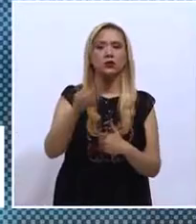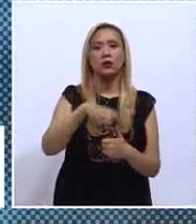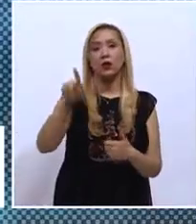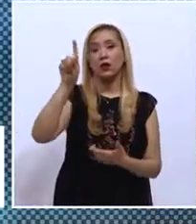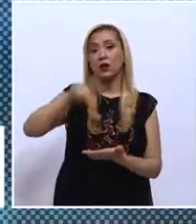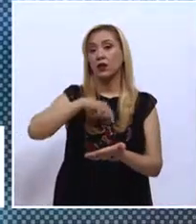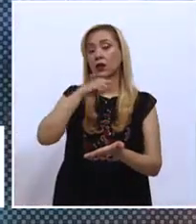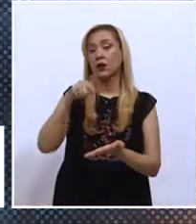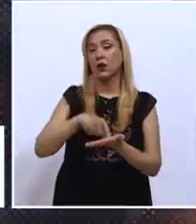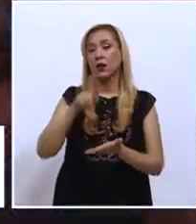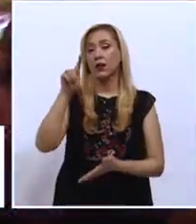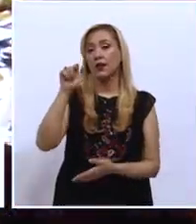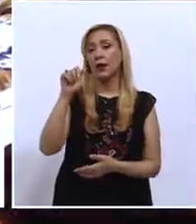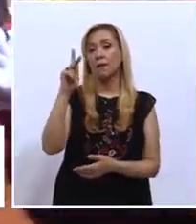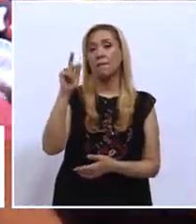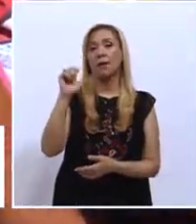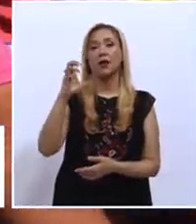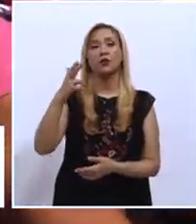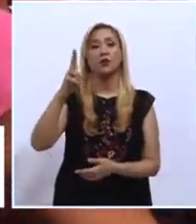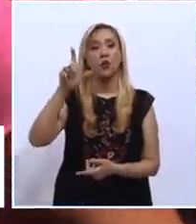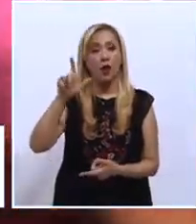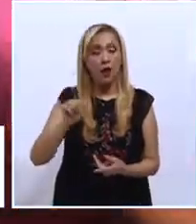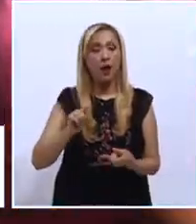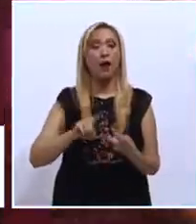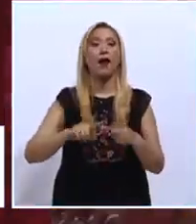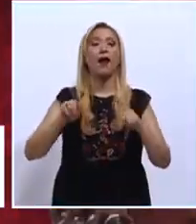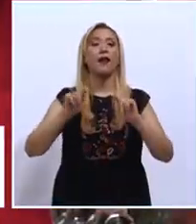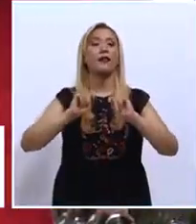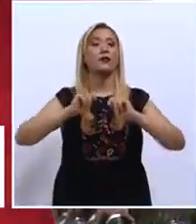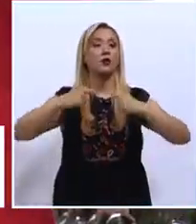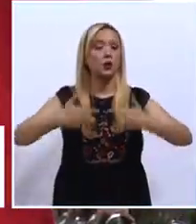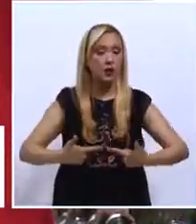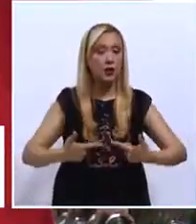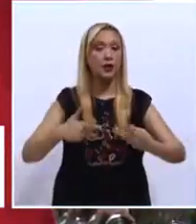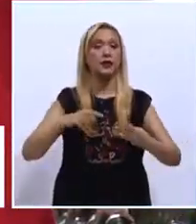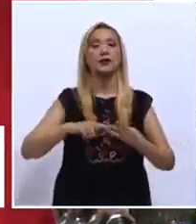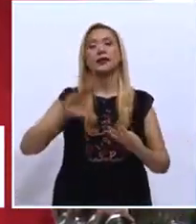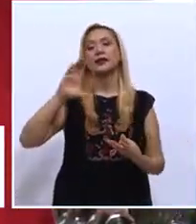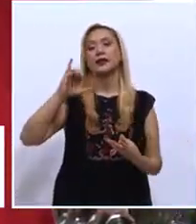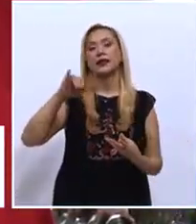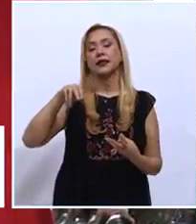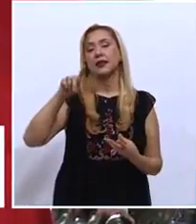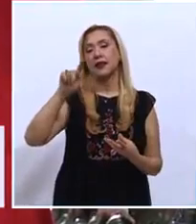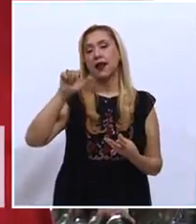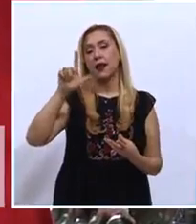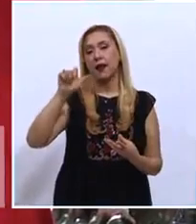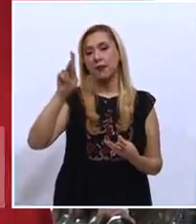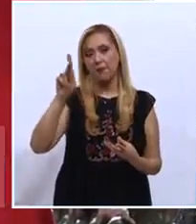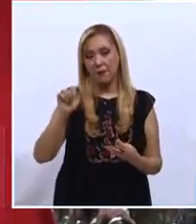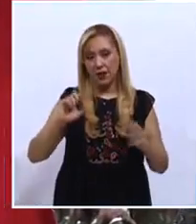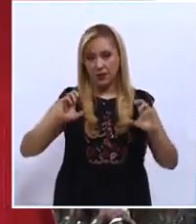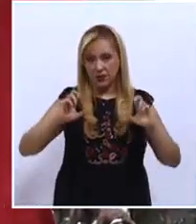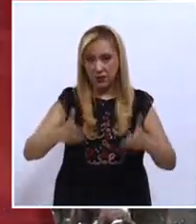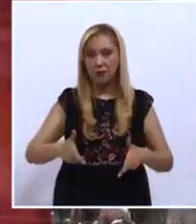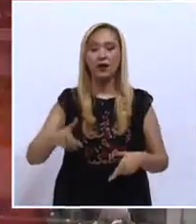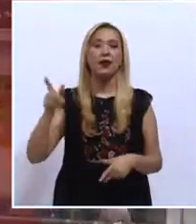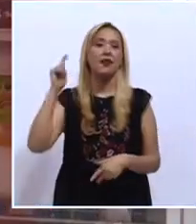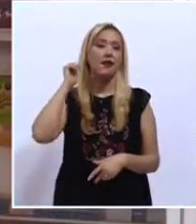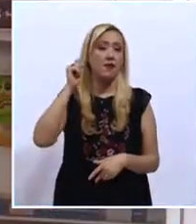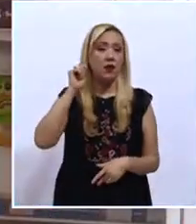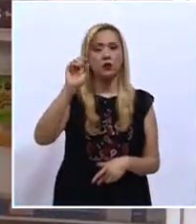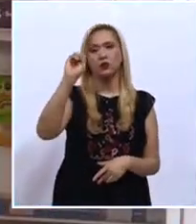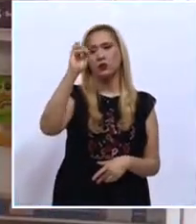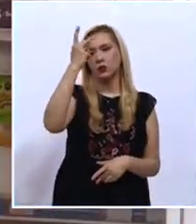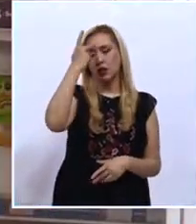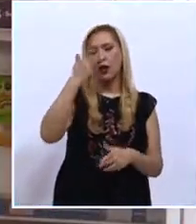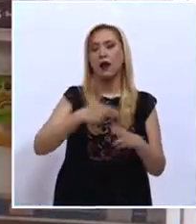Tapachula, Tuxtla Gutiérrez y Cintalapa, Chiapas, así como en Tabasco y San Luis Potosí. Hasta el 9 de junio